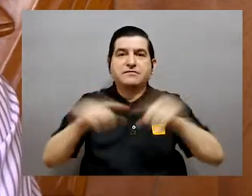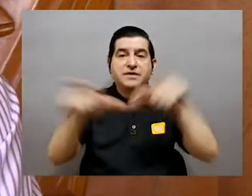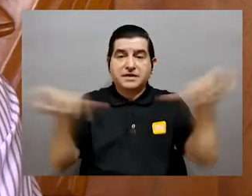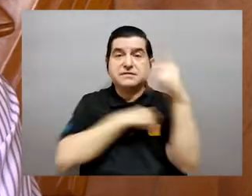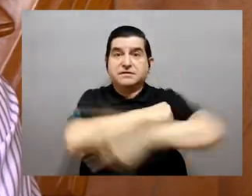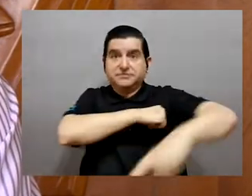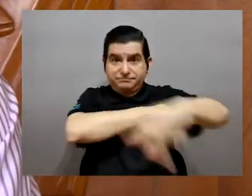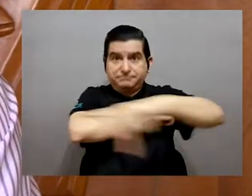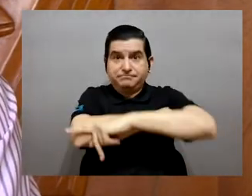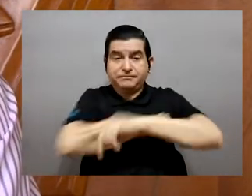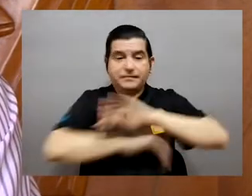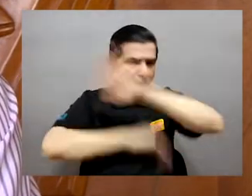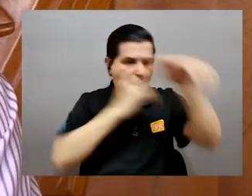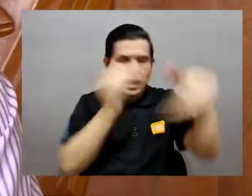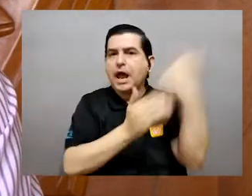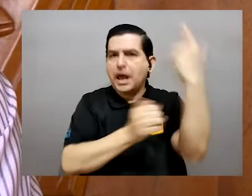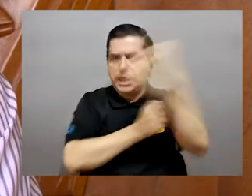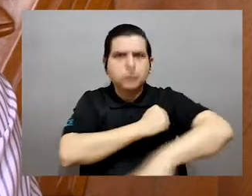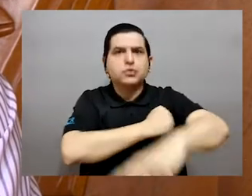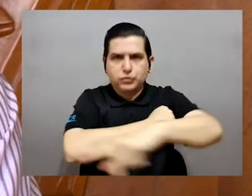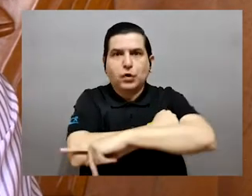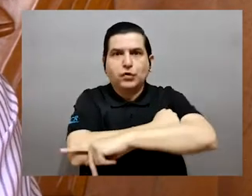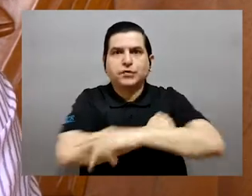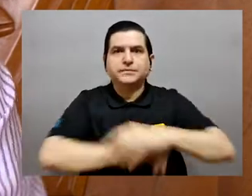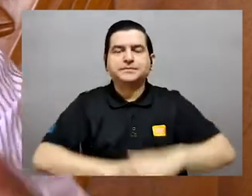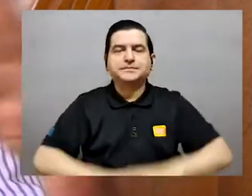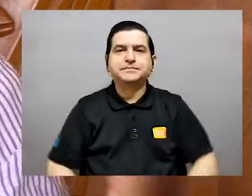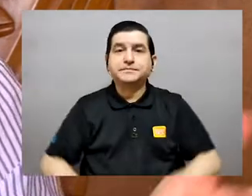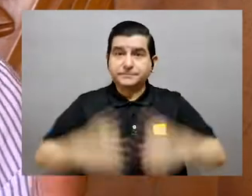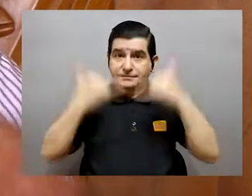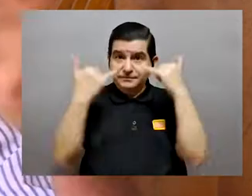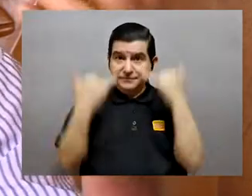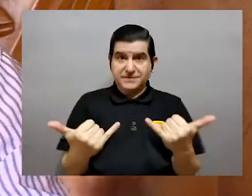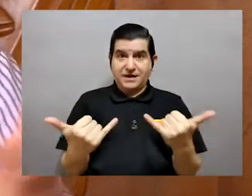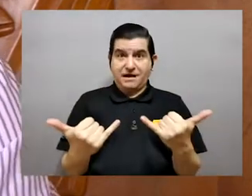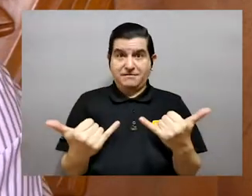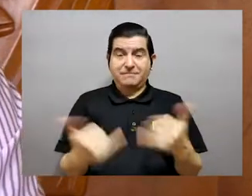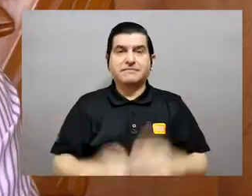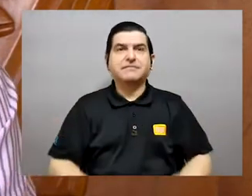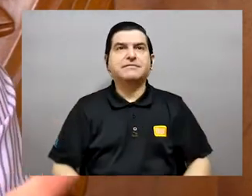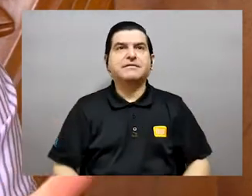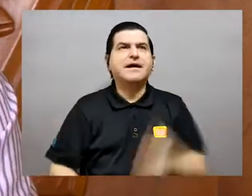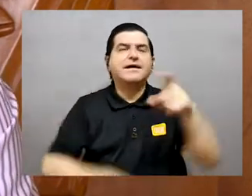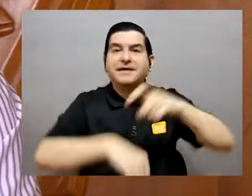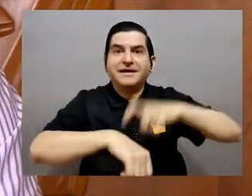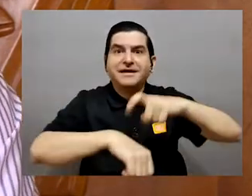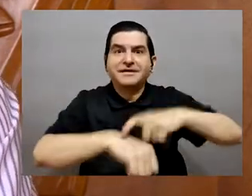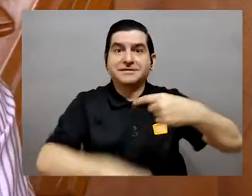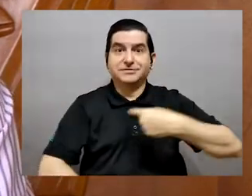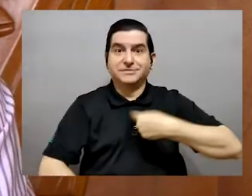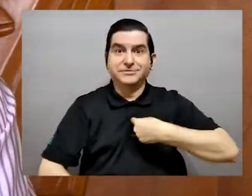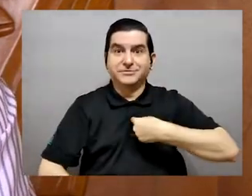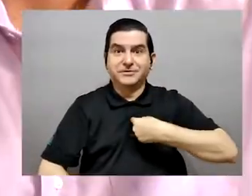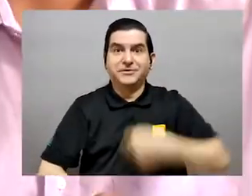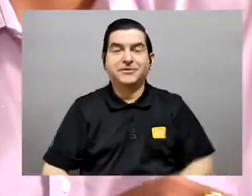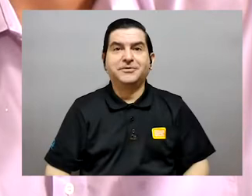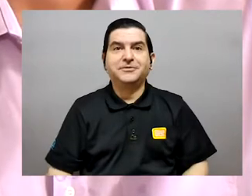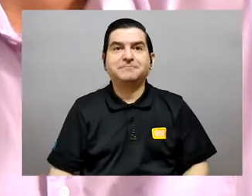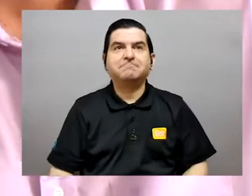el Pilar, en Escazú. Y yo iba y yo decía, bueno, estoy estudiando